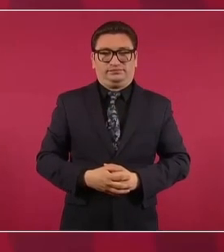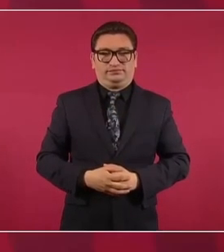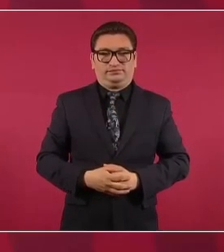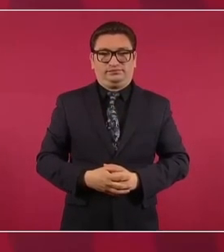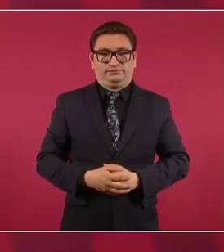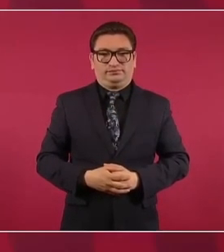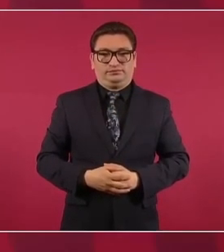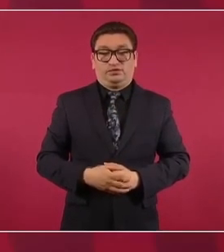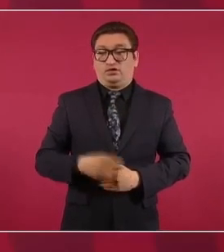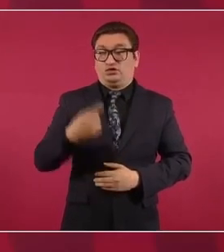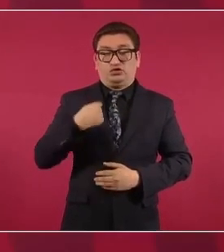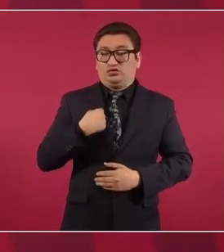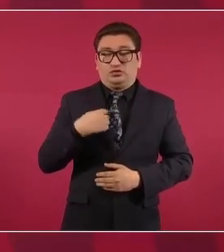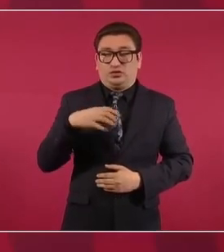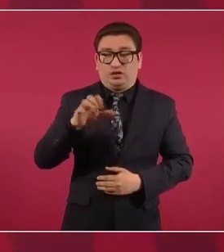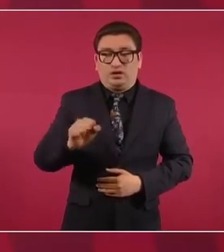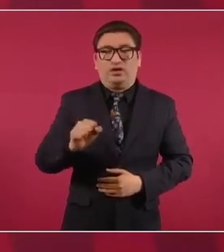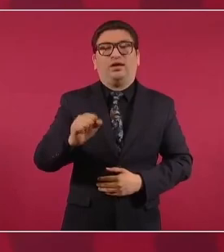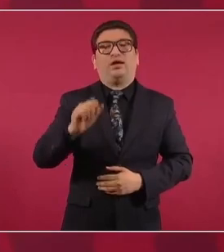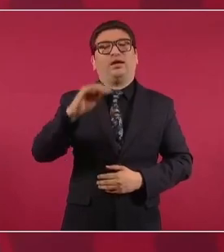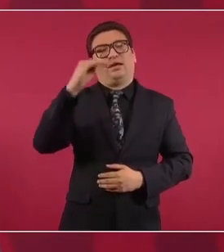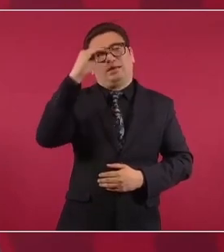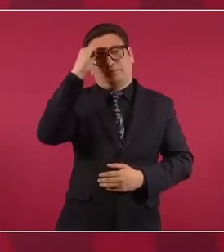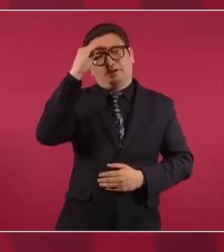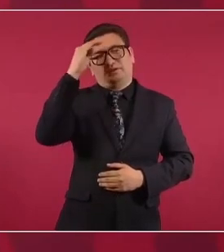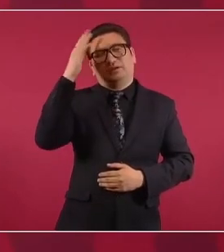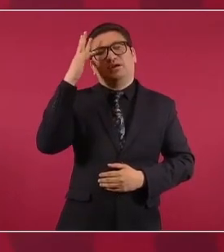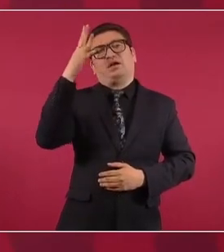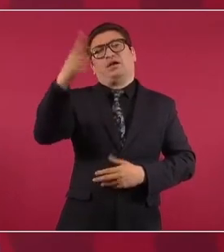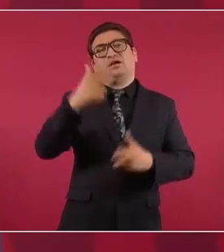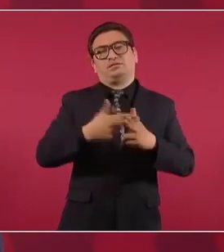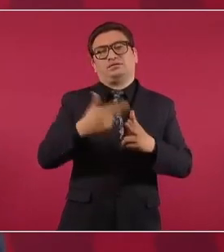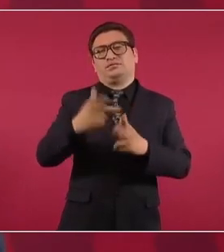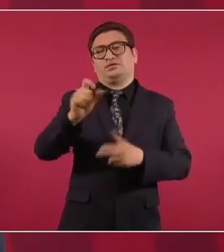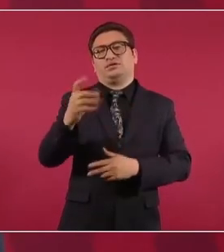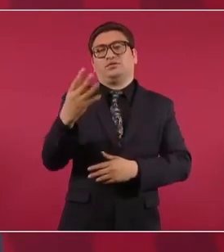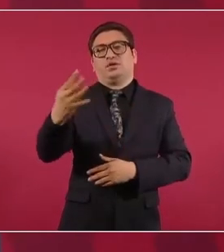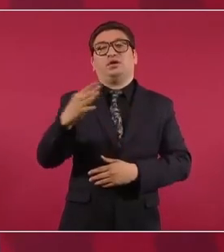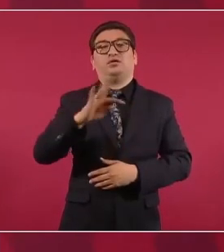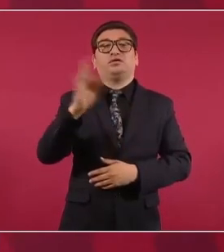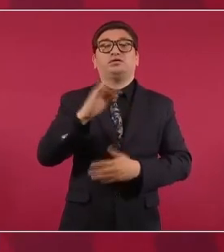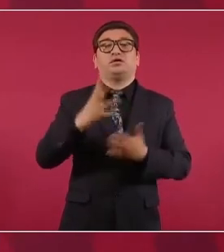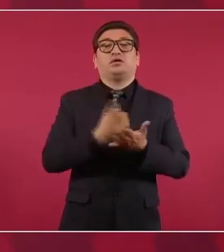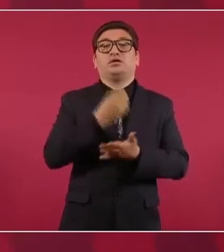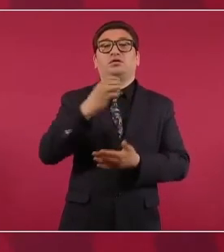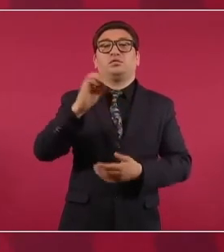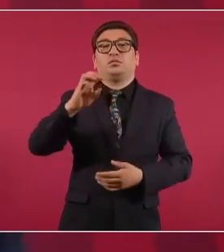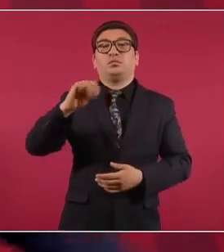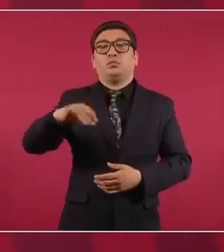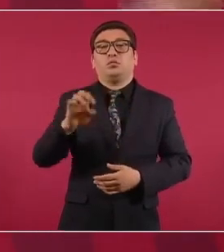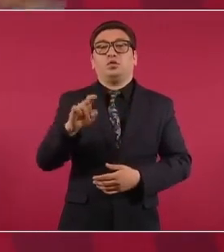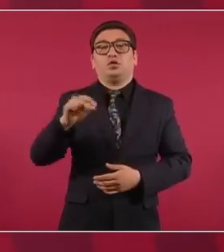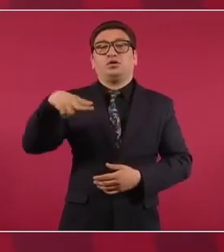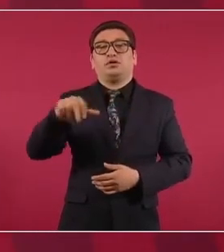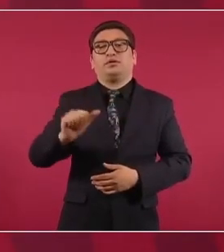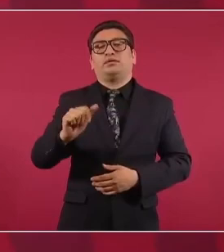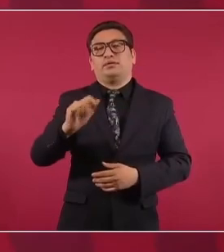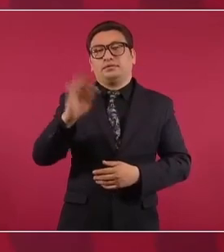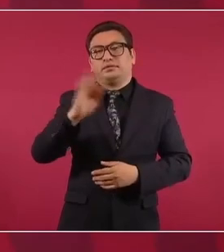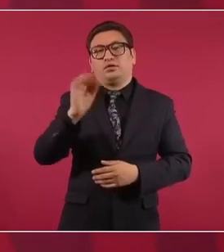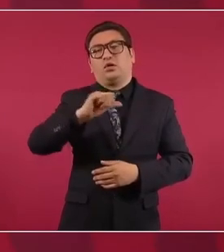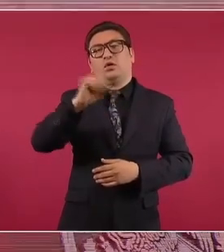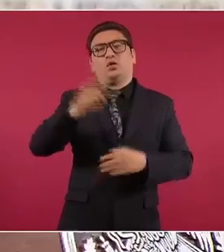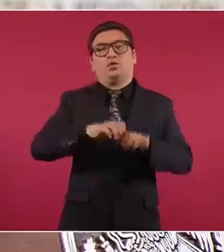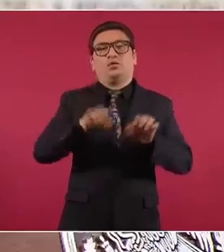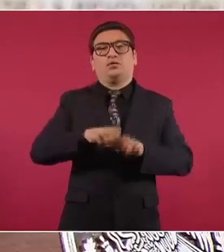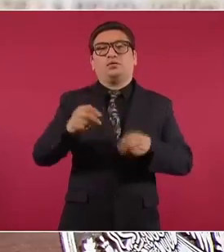No le había entendido, pero es pensando hacia el 24. Y no, que ganaría Morena no, no, también. No, quieren no, con otro equipo negociarlo.